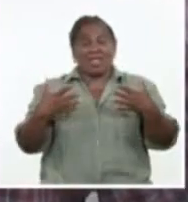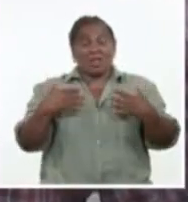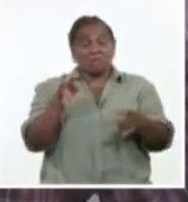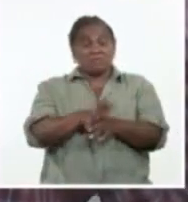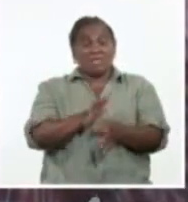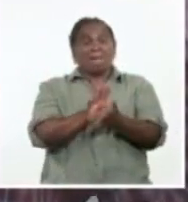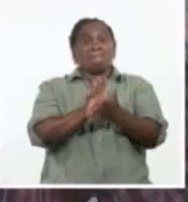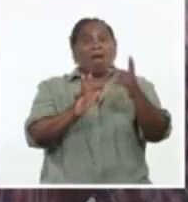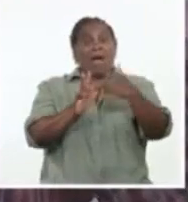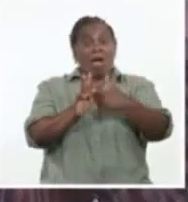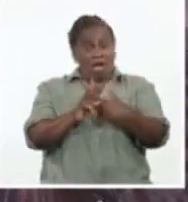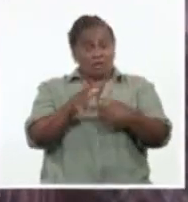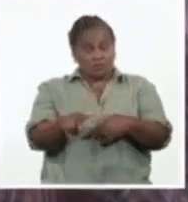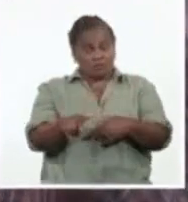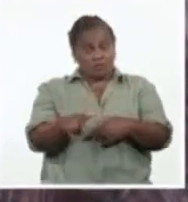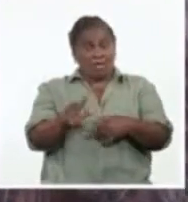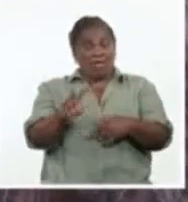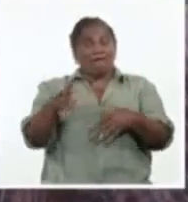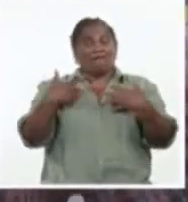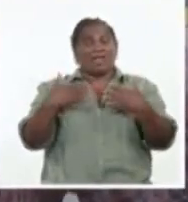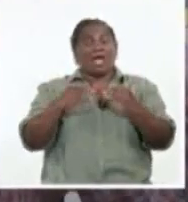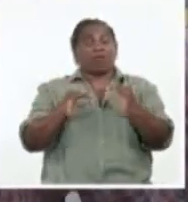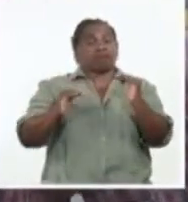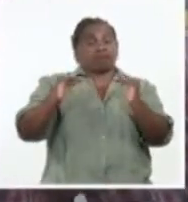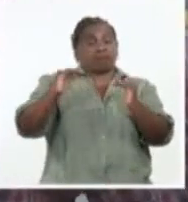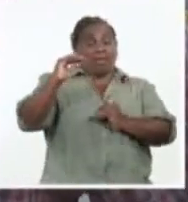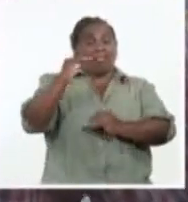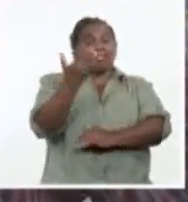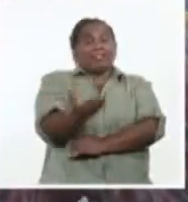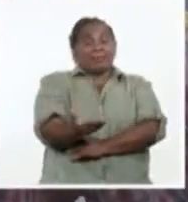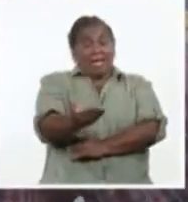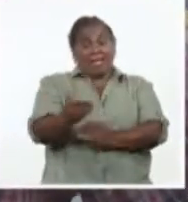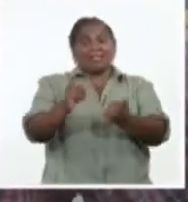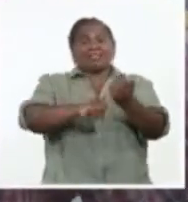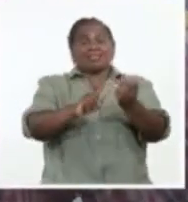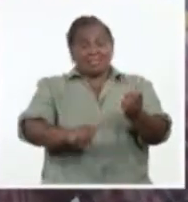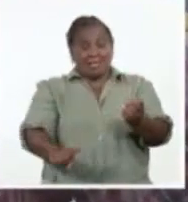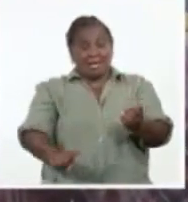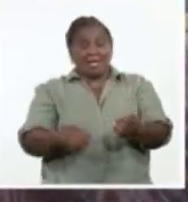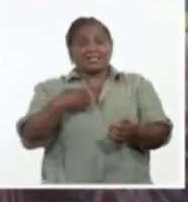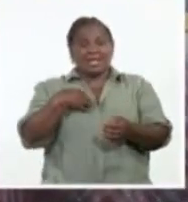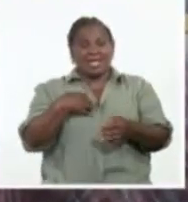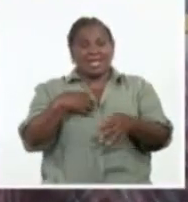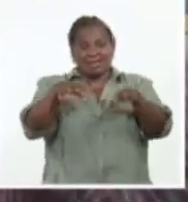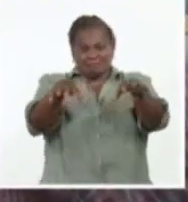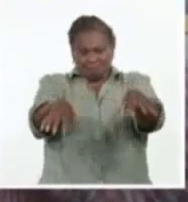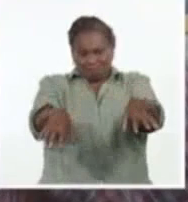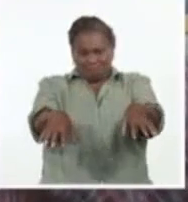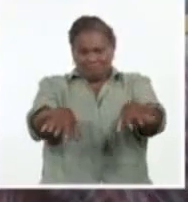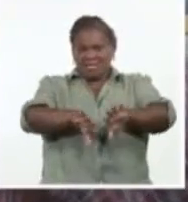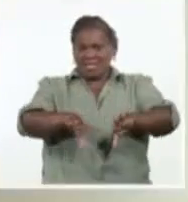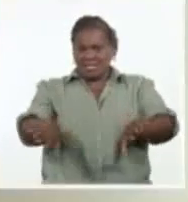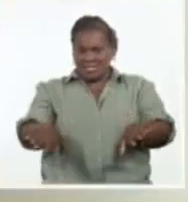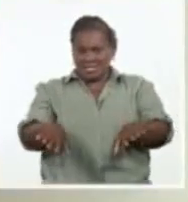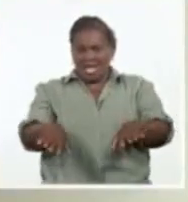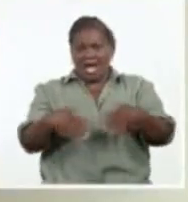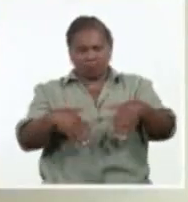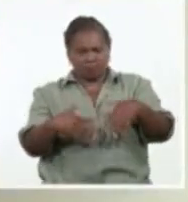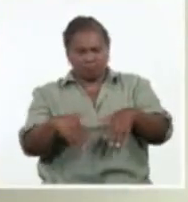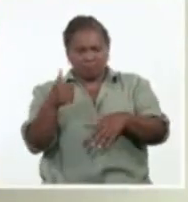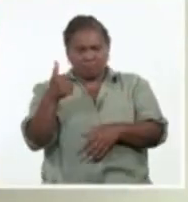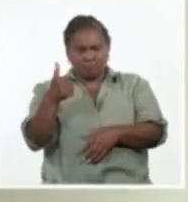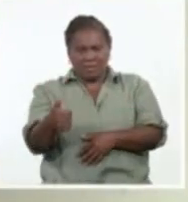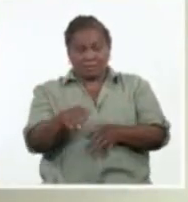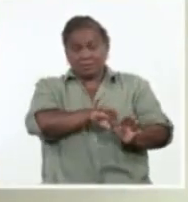mayo, porque el verano le decimos cuando empieza a subir la máxima demanda, tener esas dos unidades ya a plena potencia. Por otra parte,